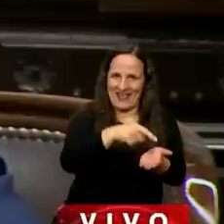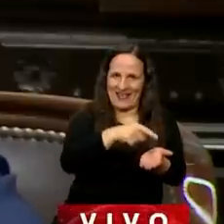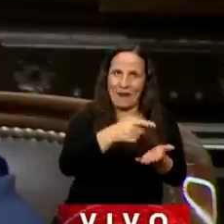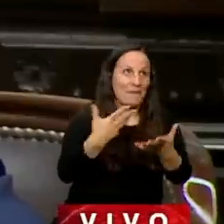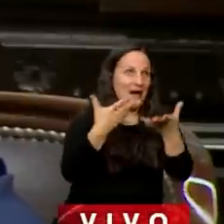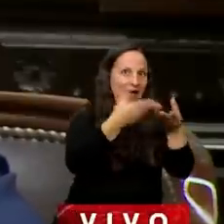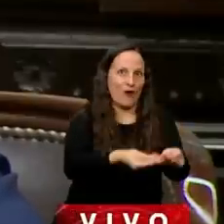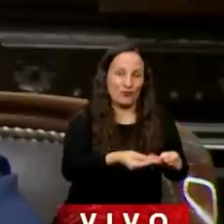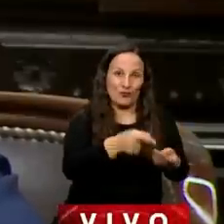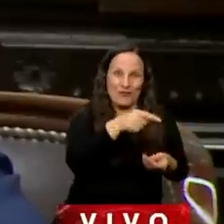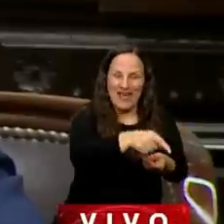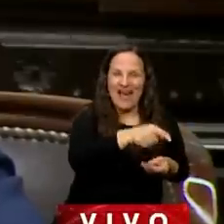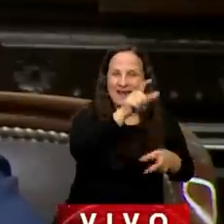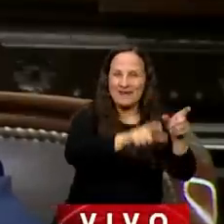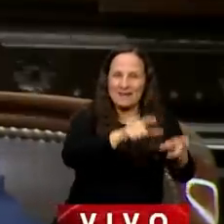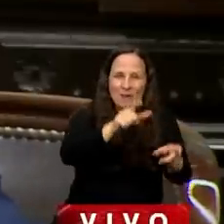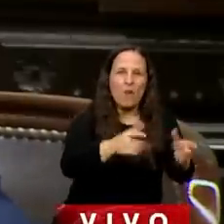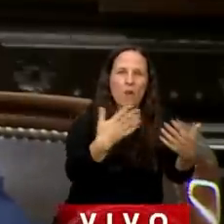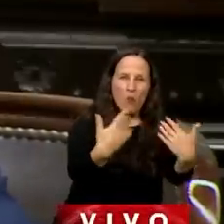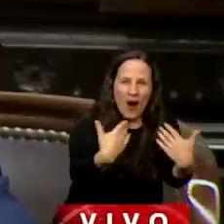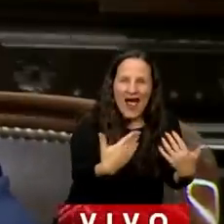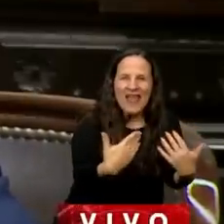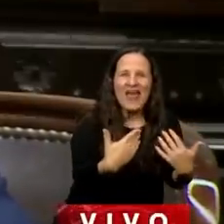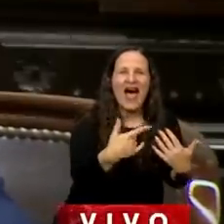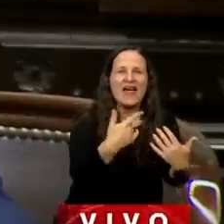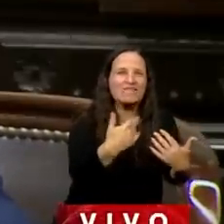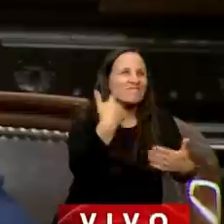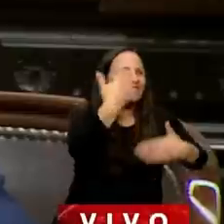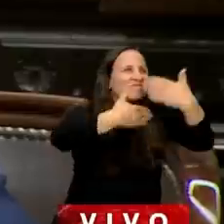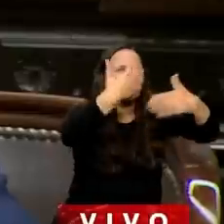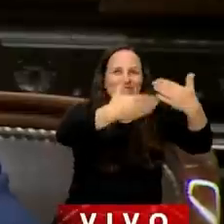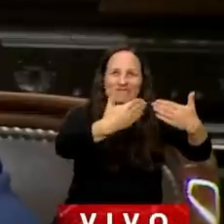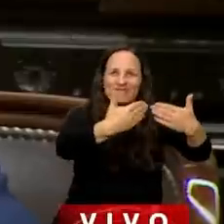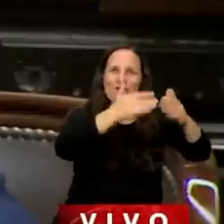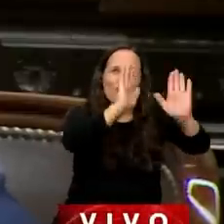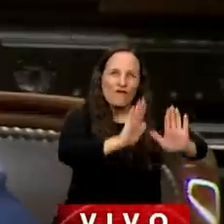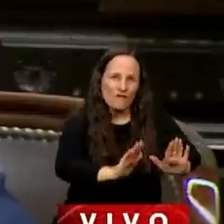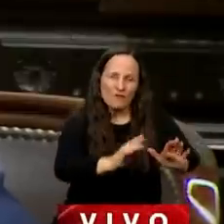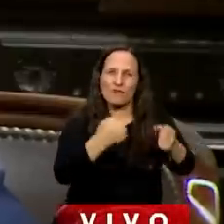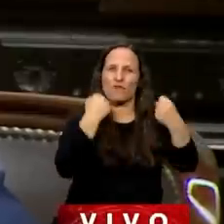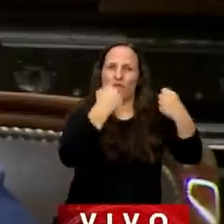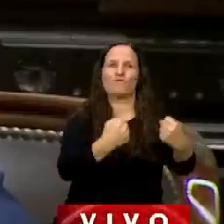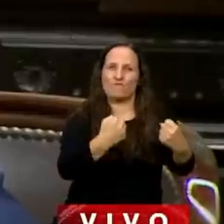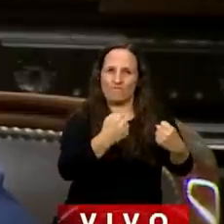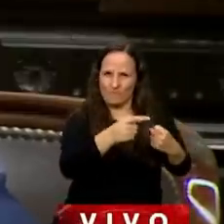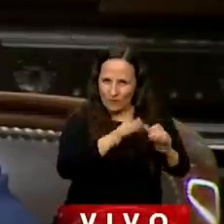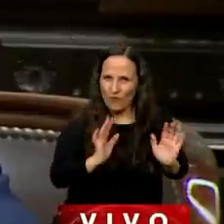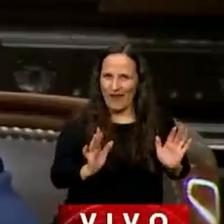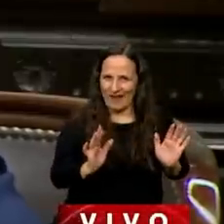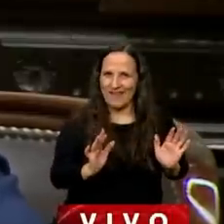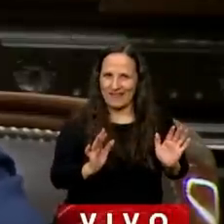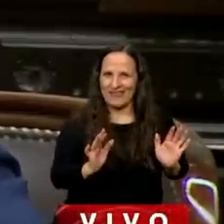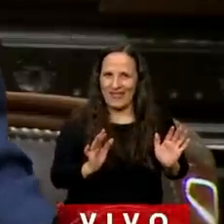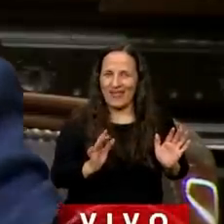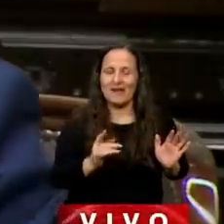nuestros auxiliares de enfermería puedan completar y fortalecer su formación